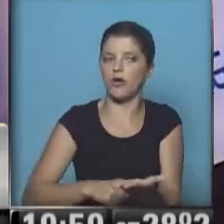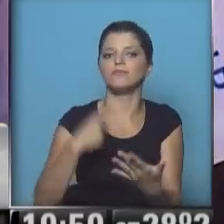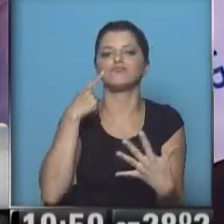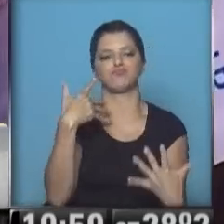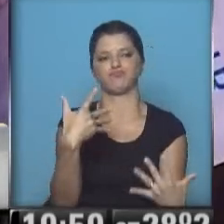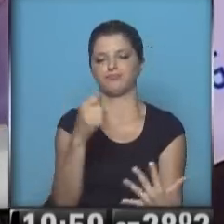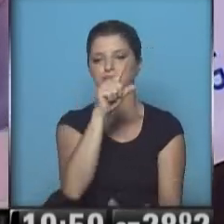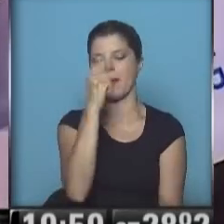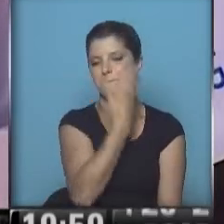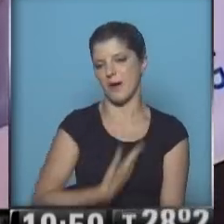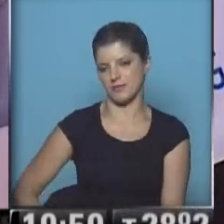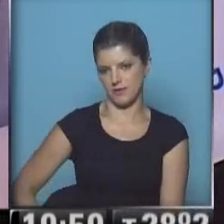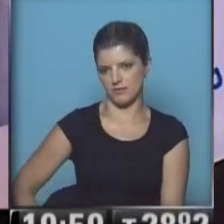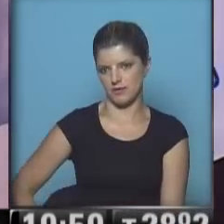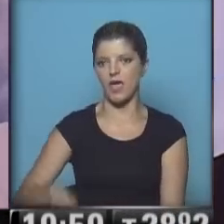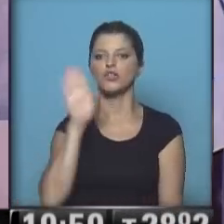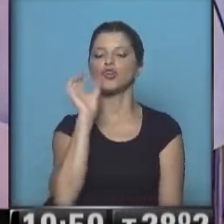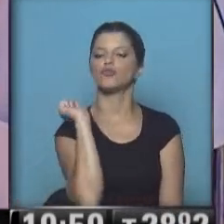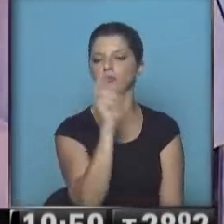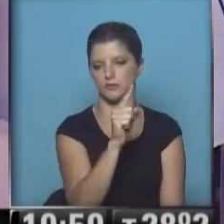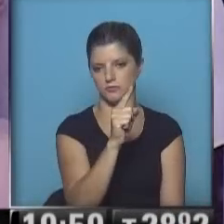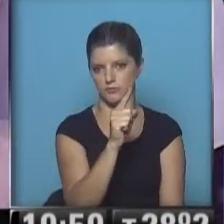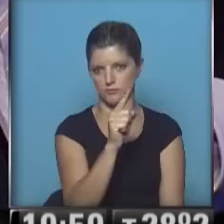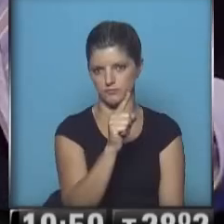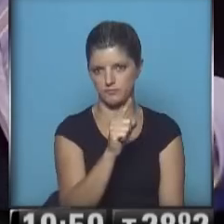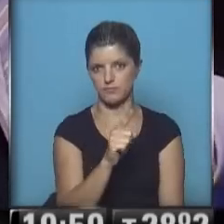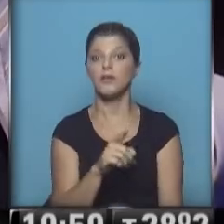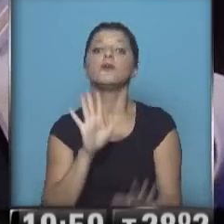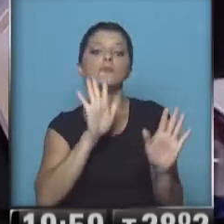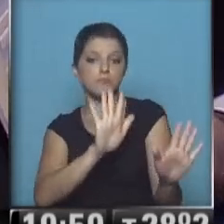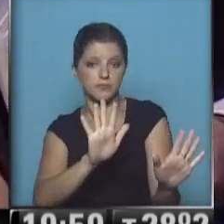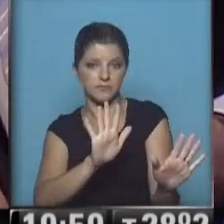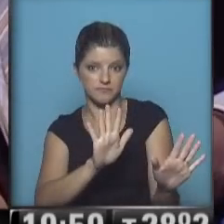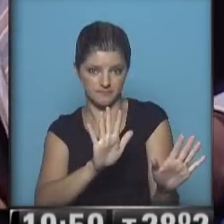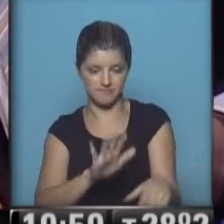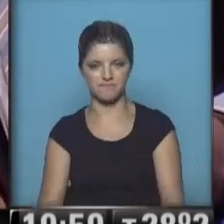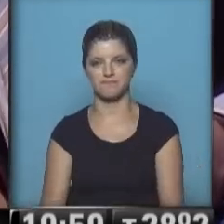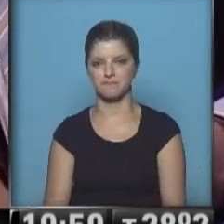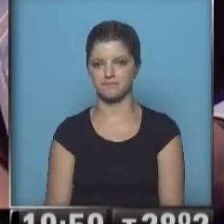inteligente del presidente de los Estados Unidos. Nobleza obliga.